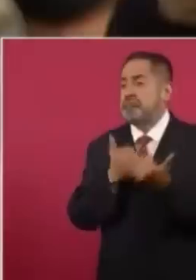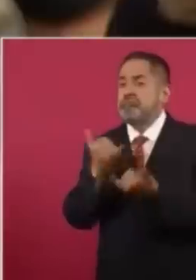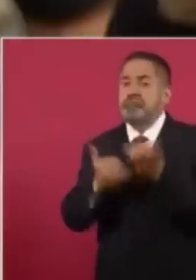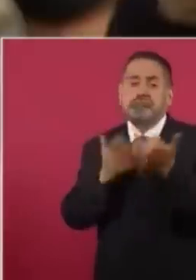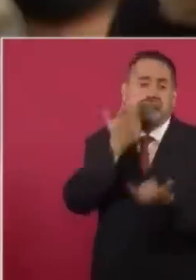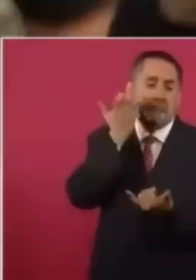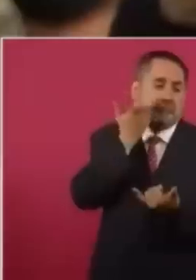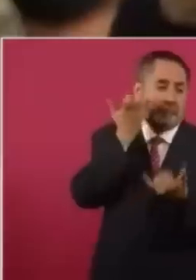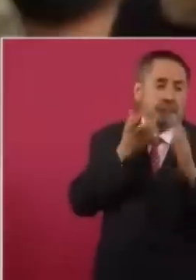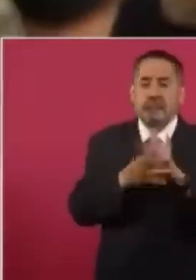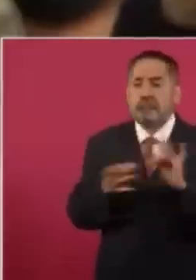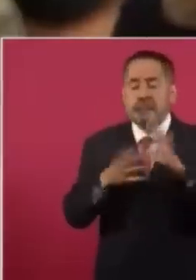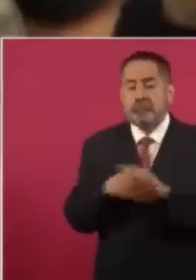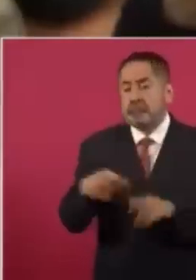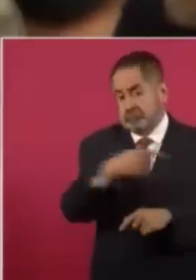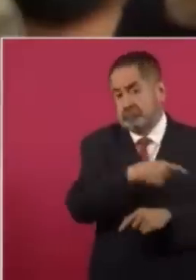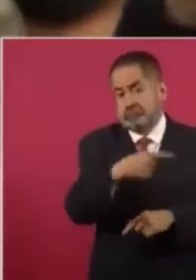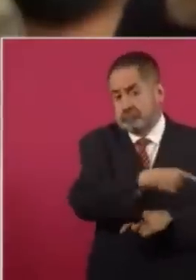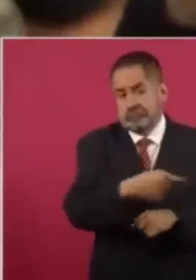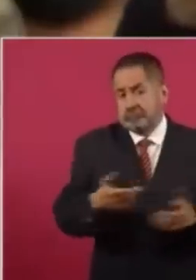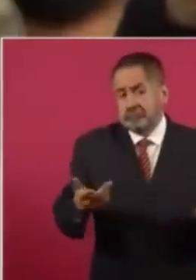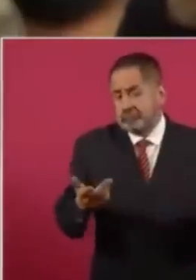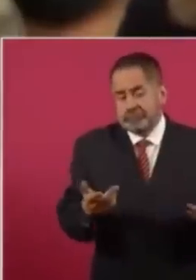juega con las necesidades de la gente, señor.